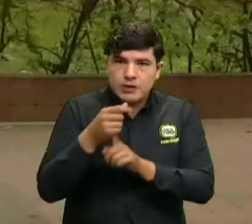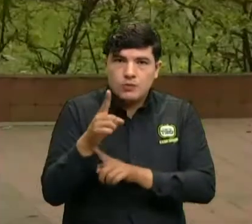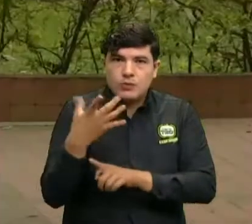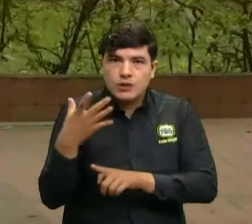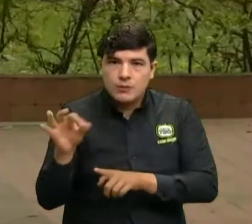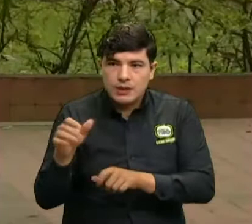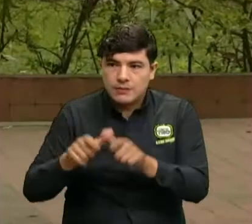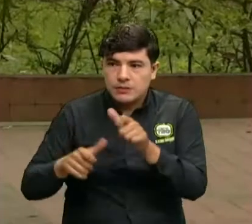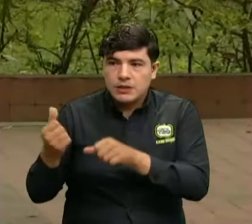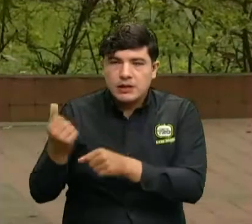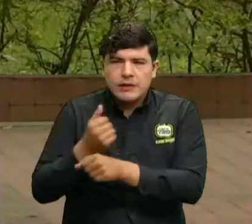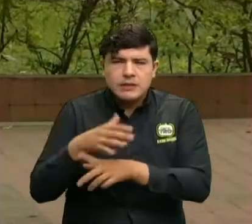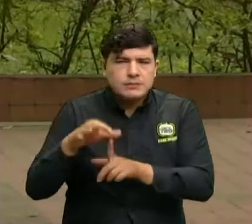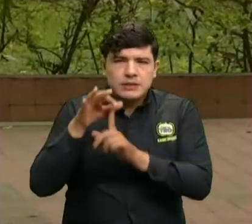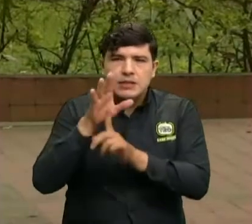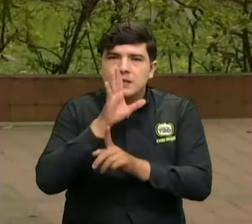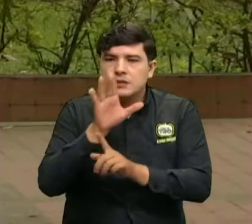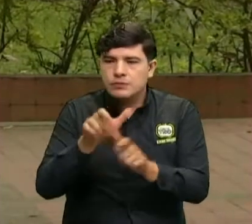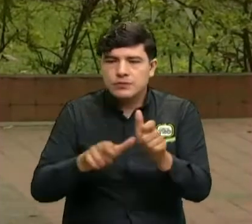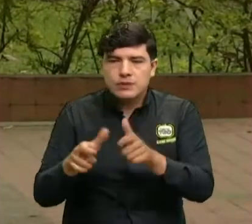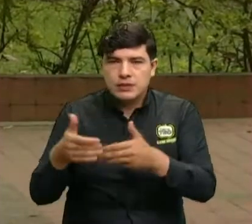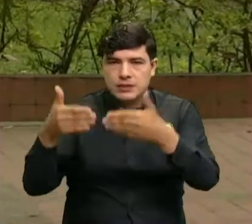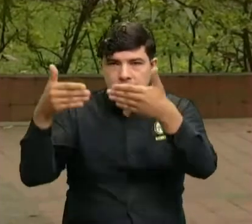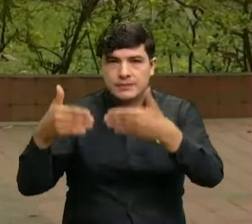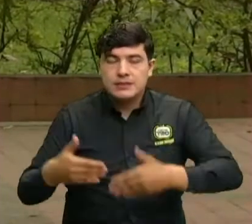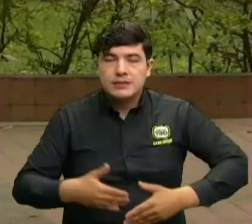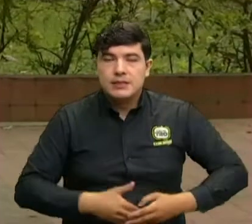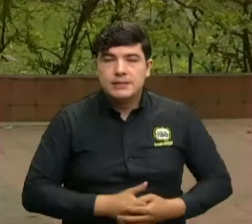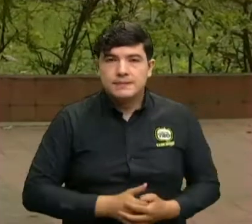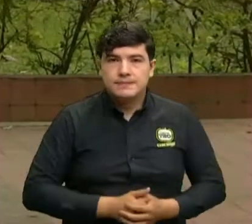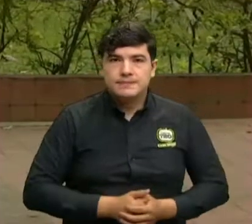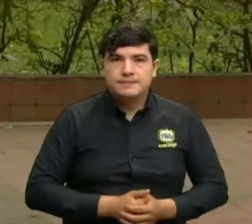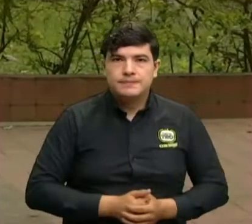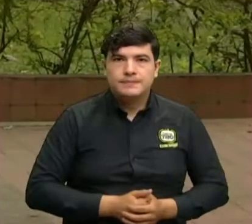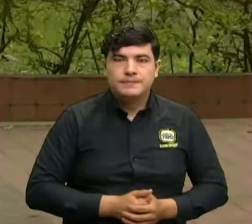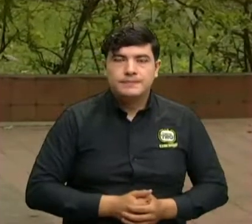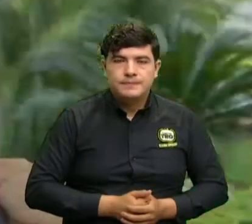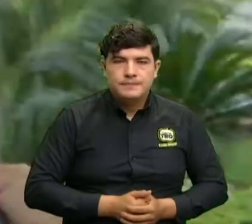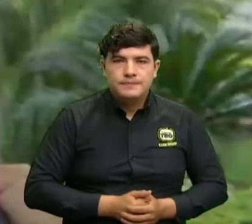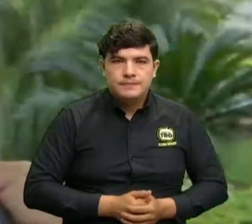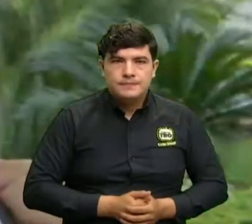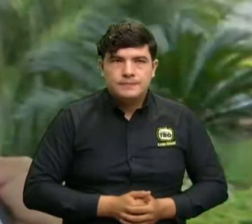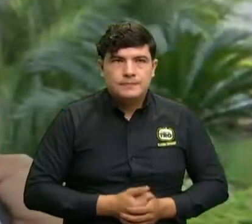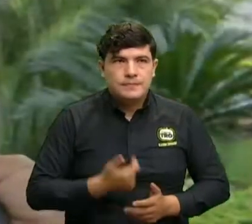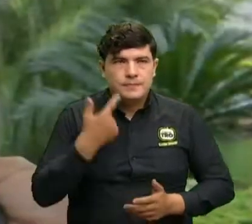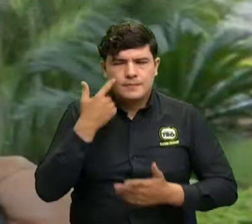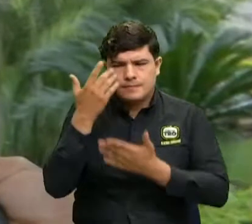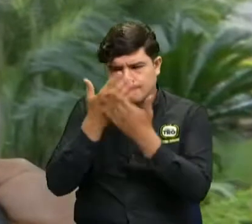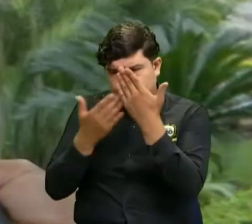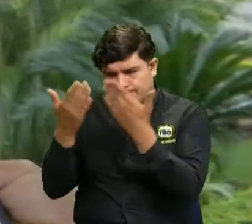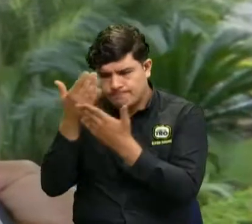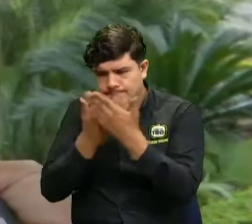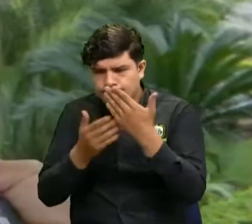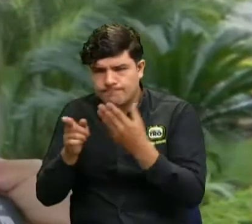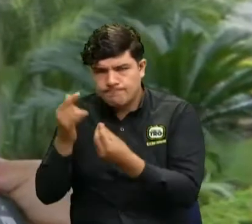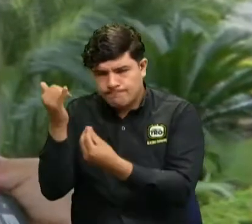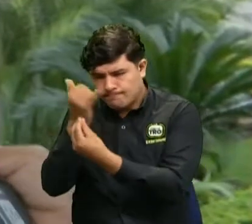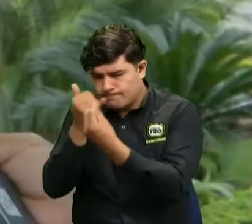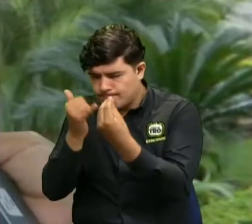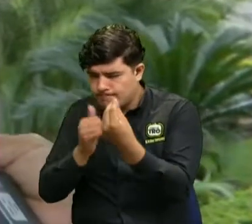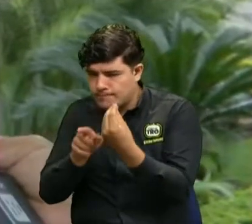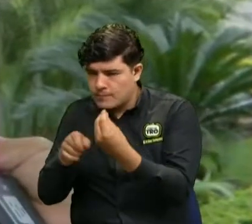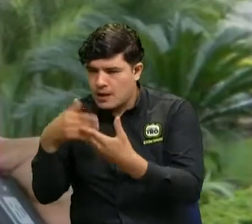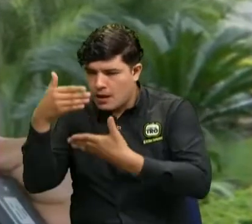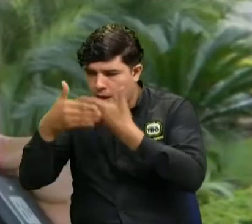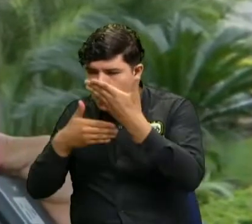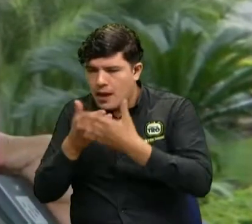la población discapacitada. Ese es el estudio que se está realizando, los costos económicos y administrativos para poderlas implementar.